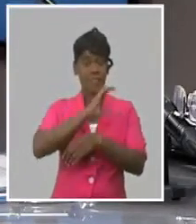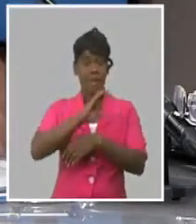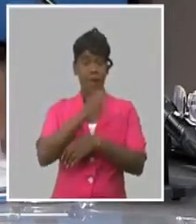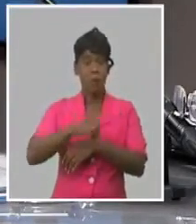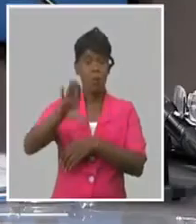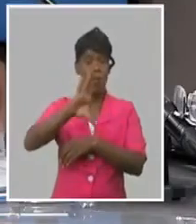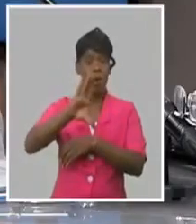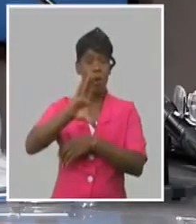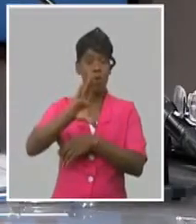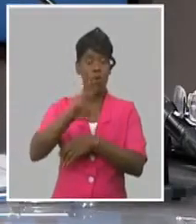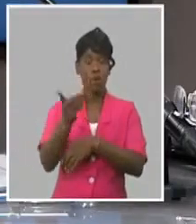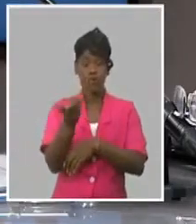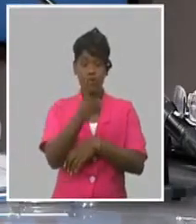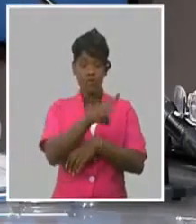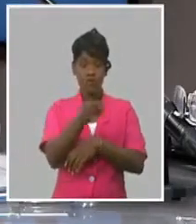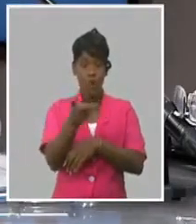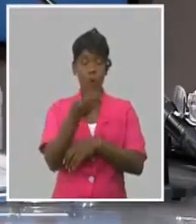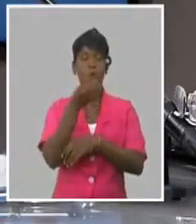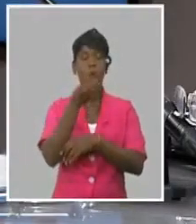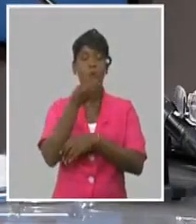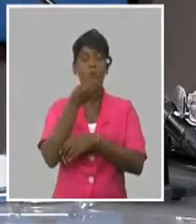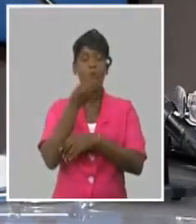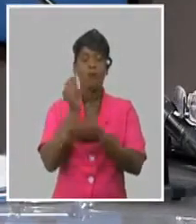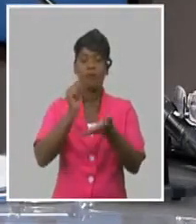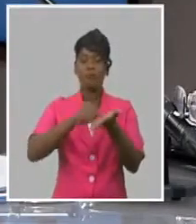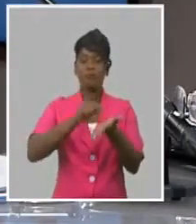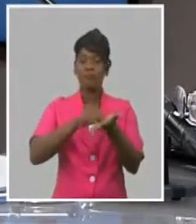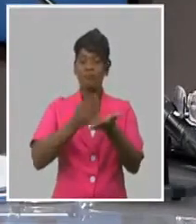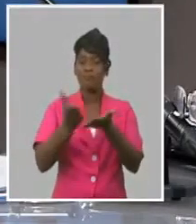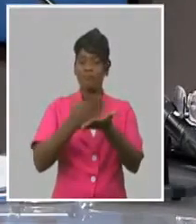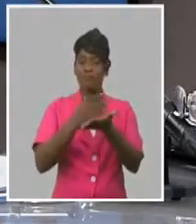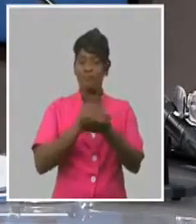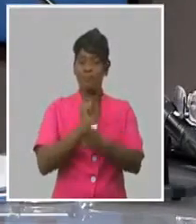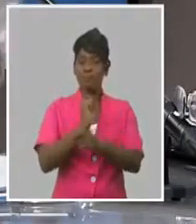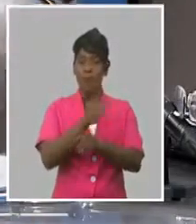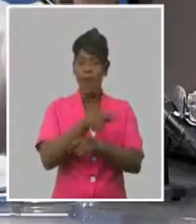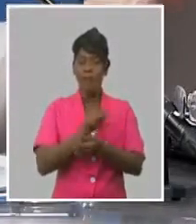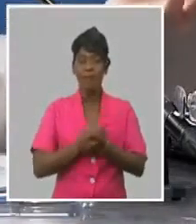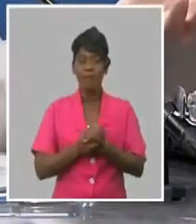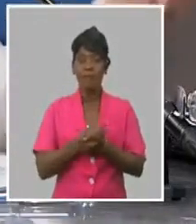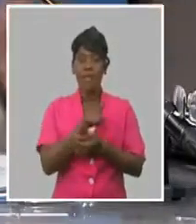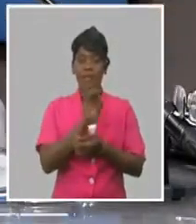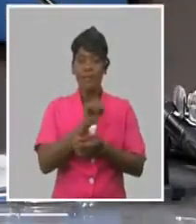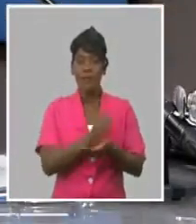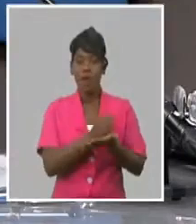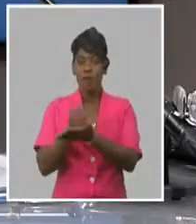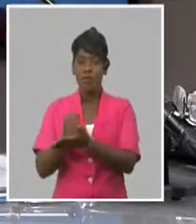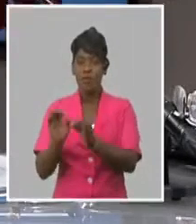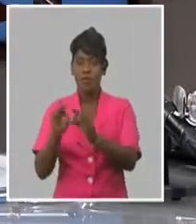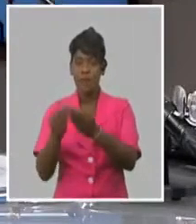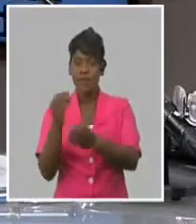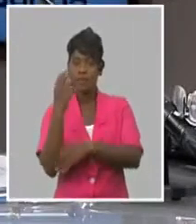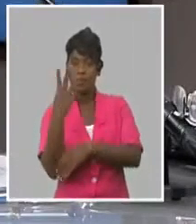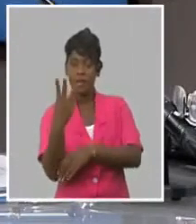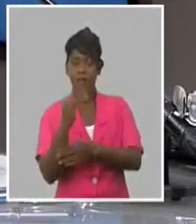mínimos. Y entre los dos cubren entonces el consumo del tercero, que es la familia.